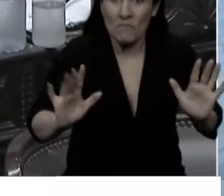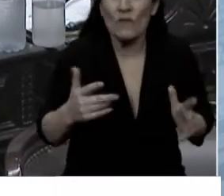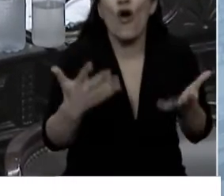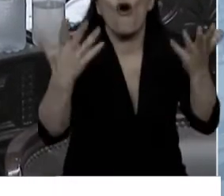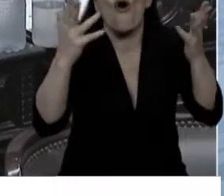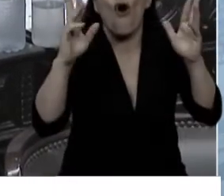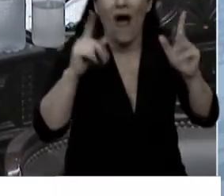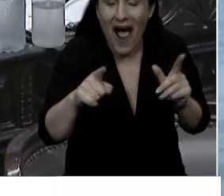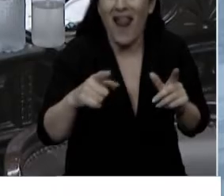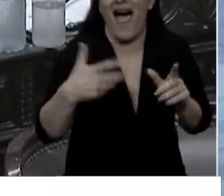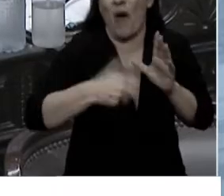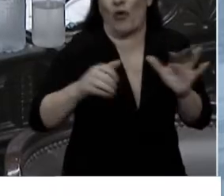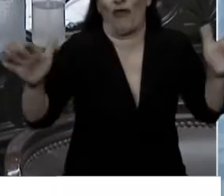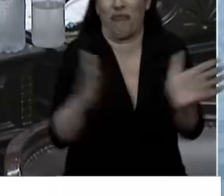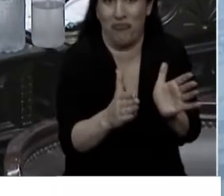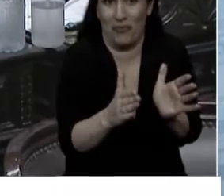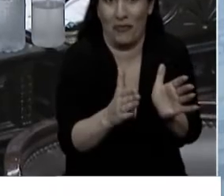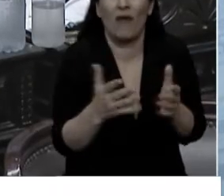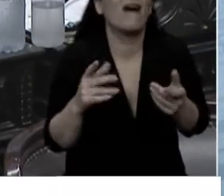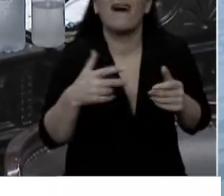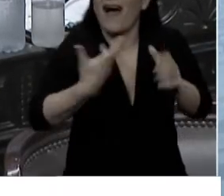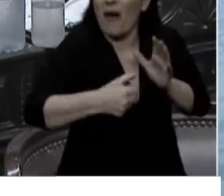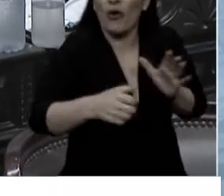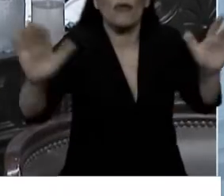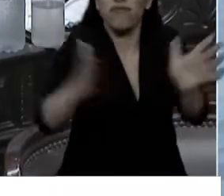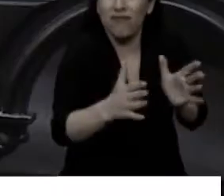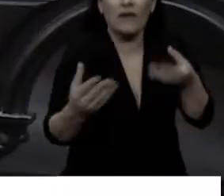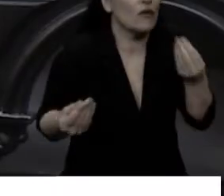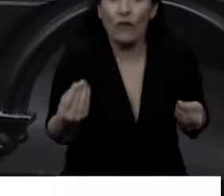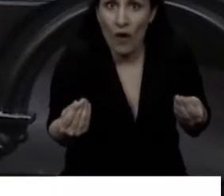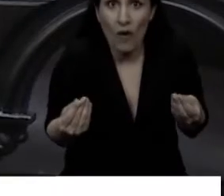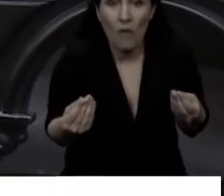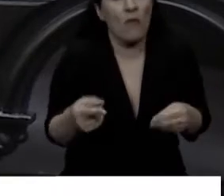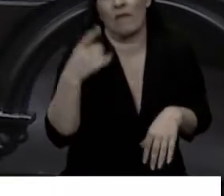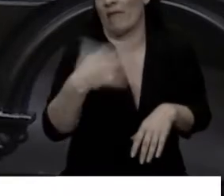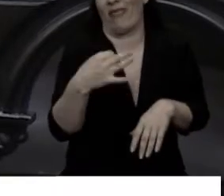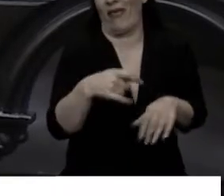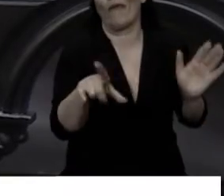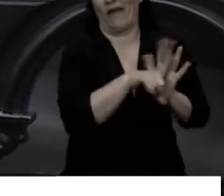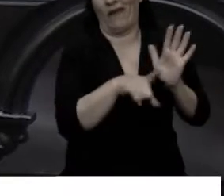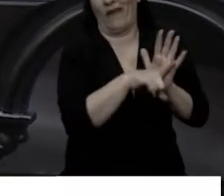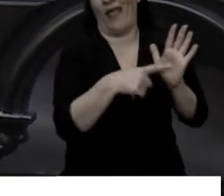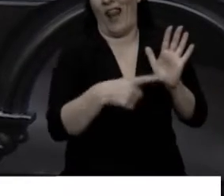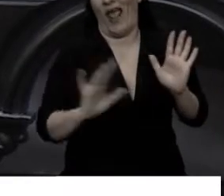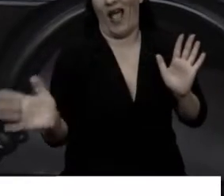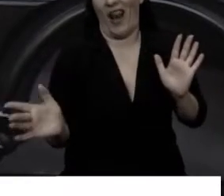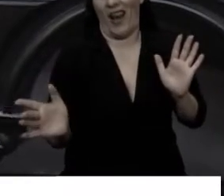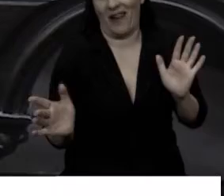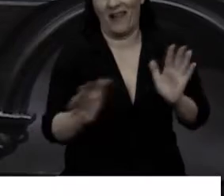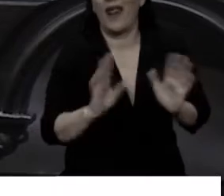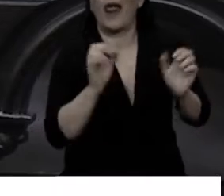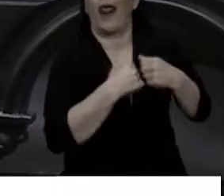haya menos abortos. Y la manera para que haya menos abortos justamente tiene que ver con legalizarlo y no mantenerlo en la